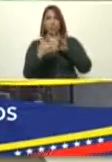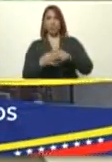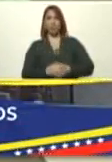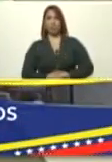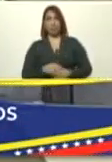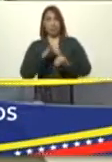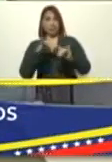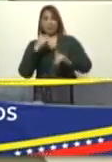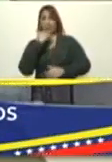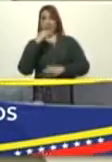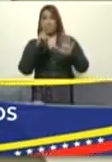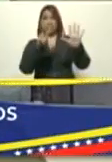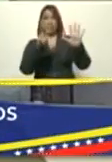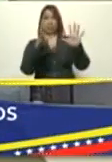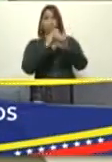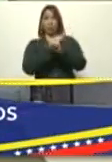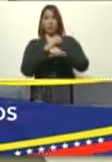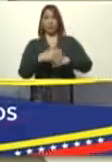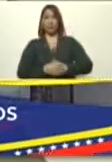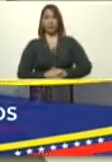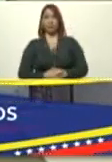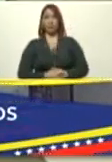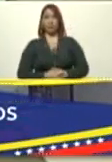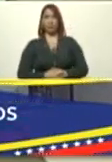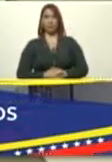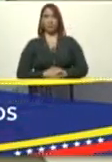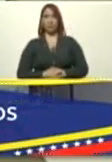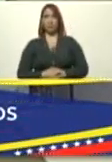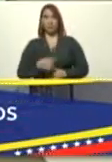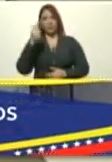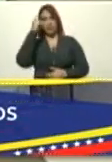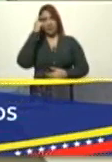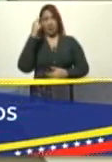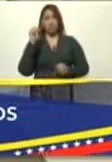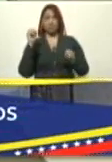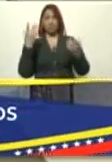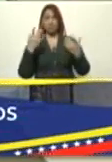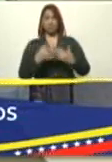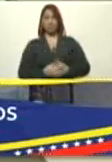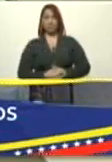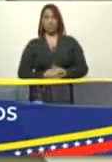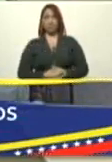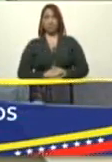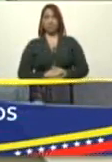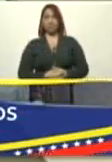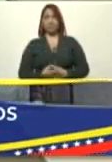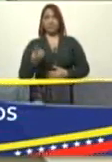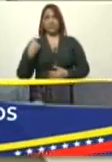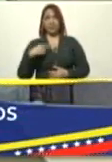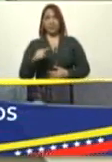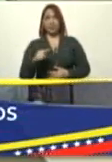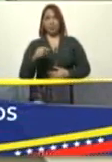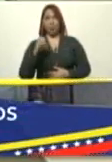las 7 de la noche de este día maravilloso. Tenemos la